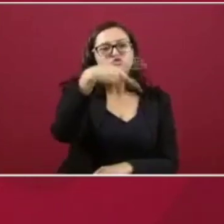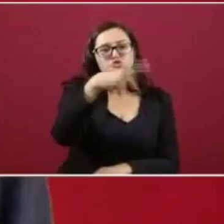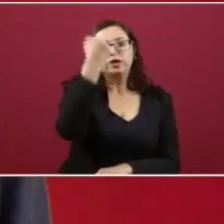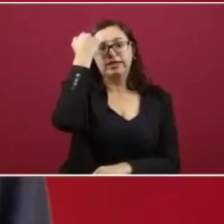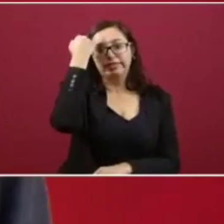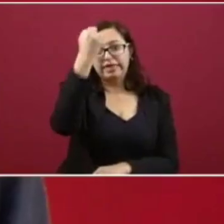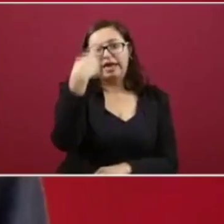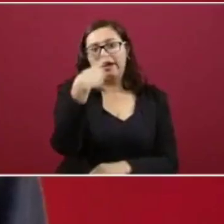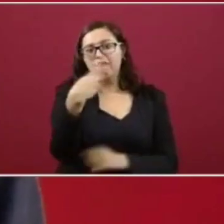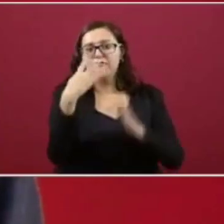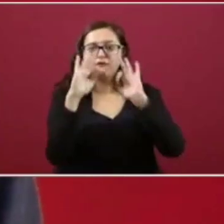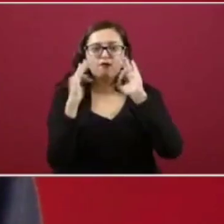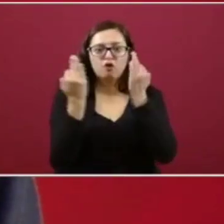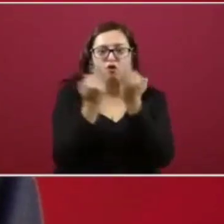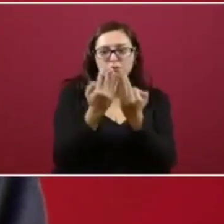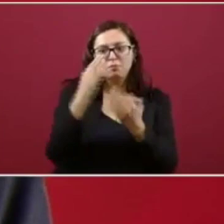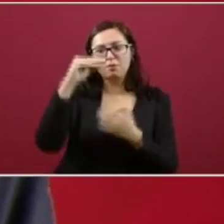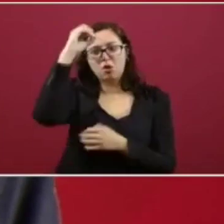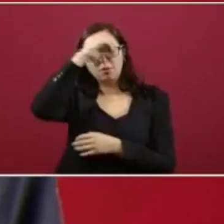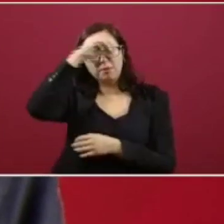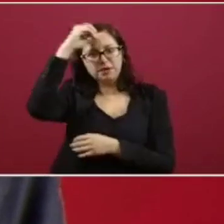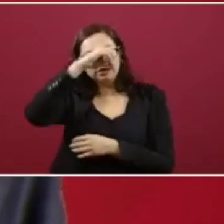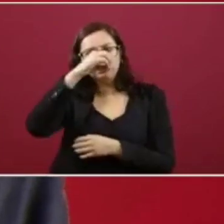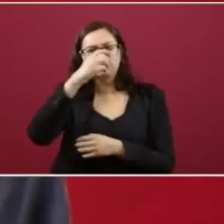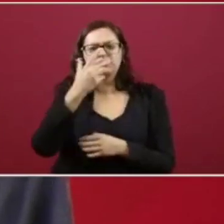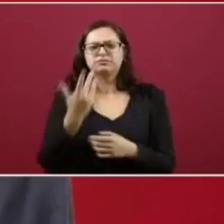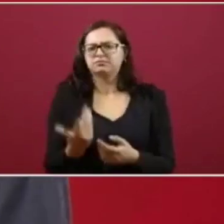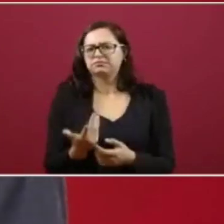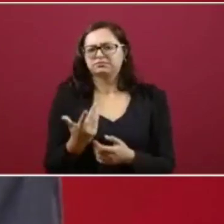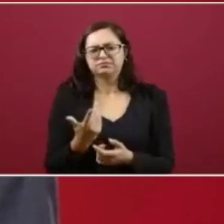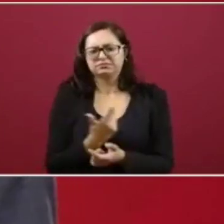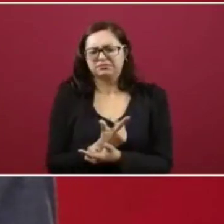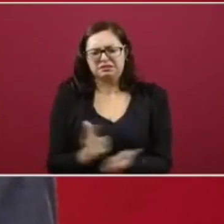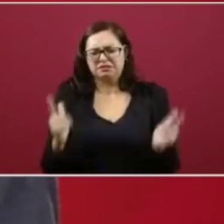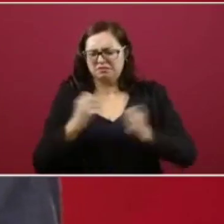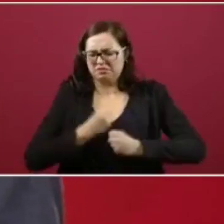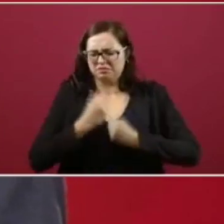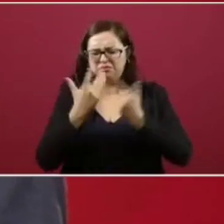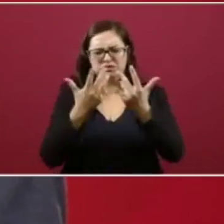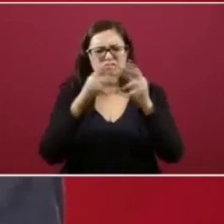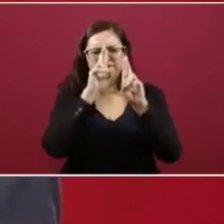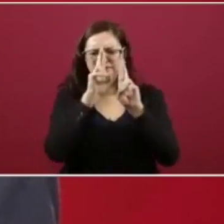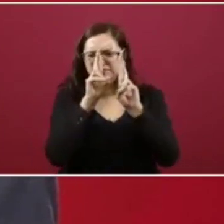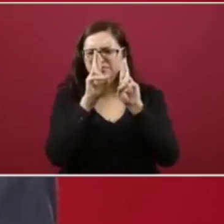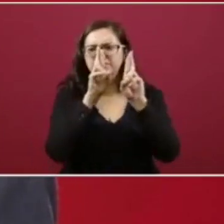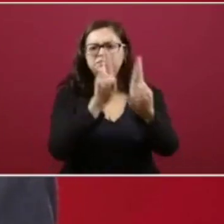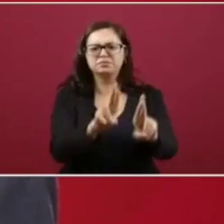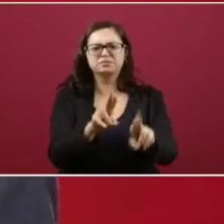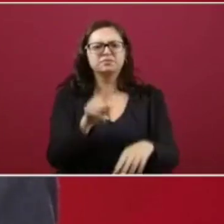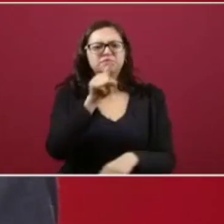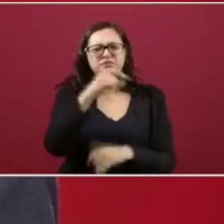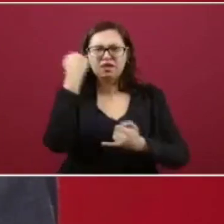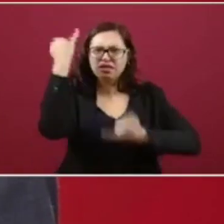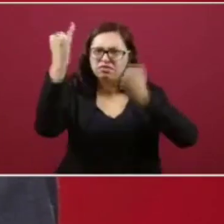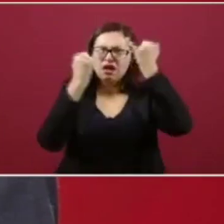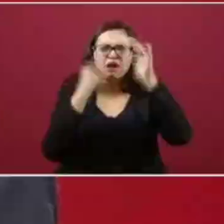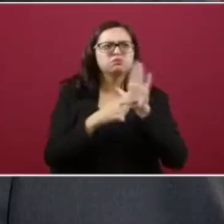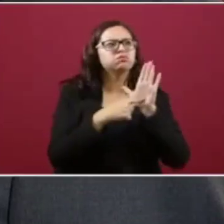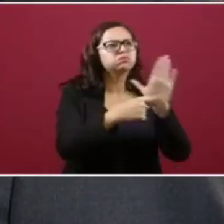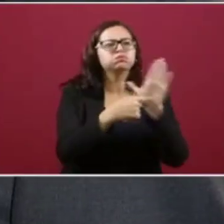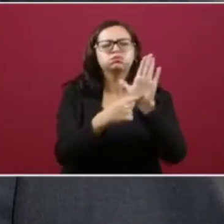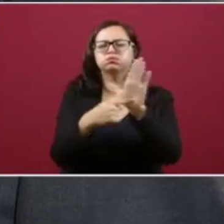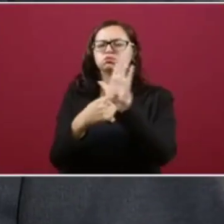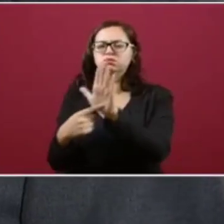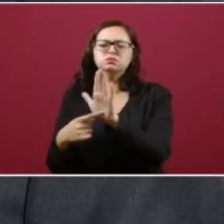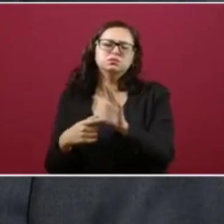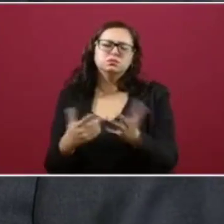pensar. Somos respetuosos de la libertad de expresión, de manifestación de las ideas.